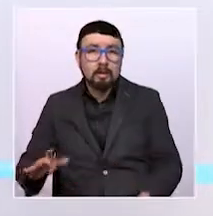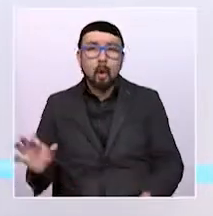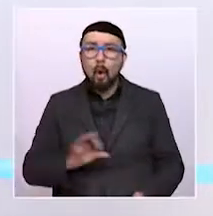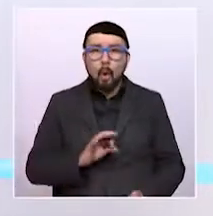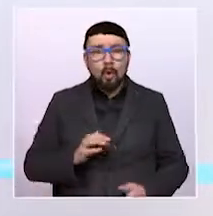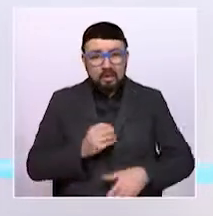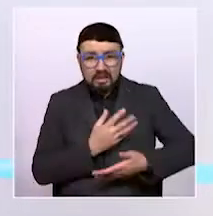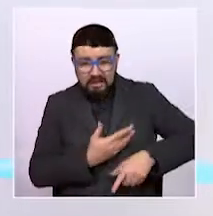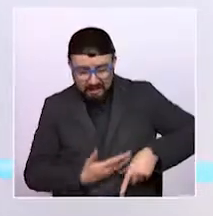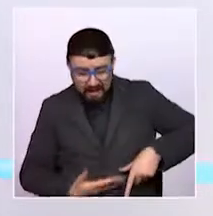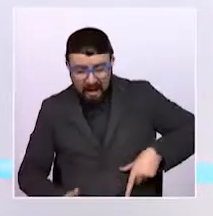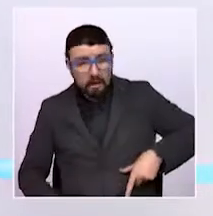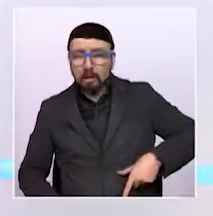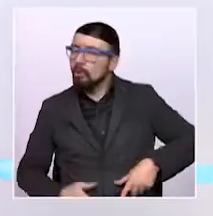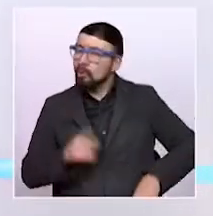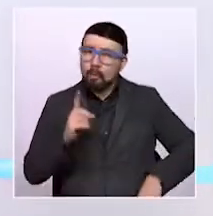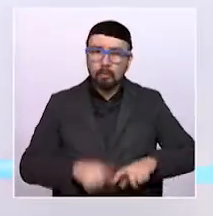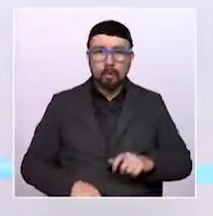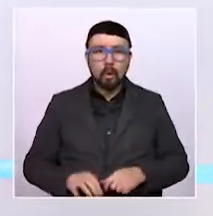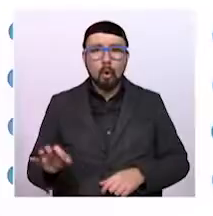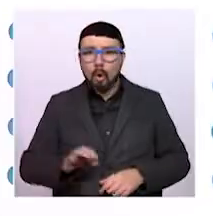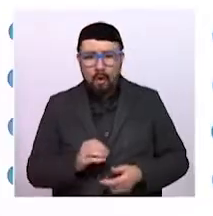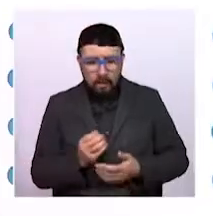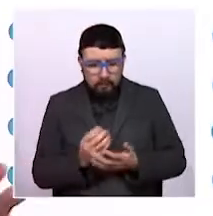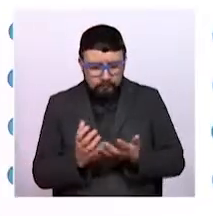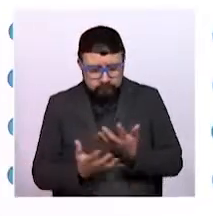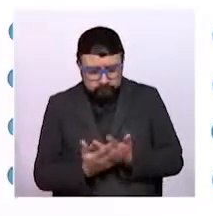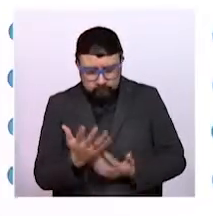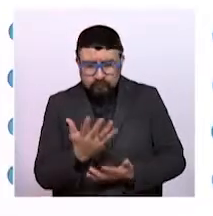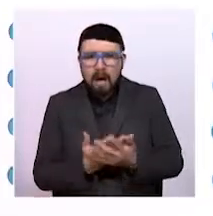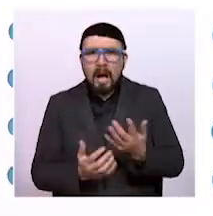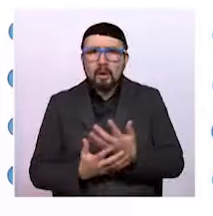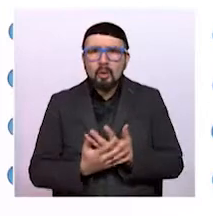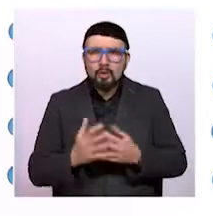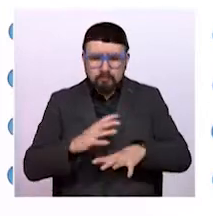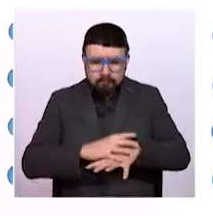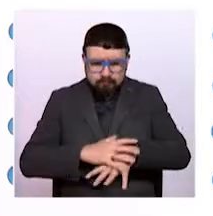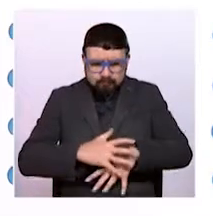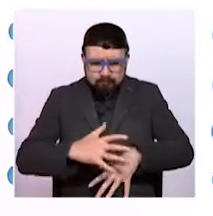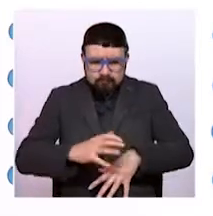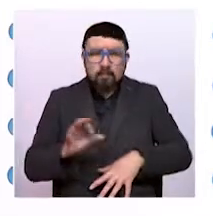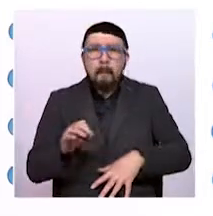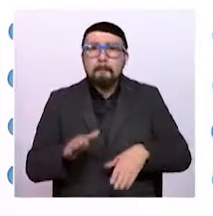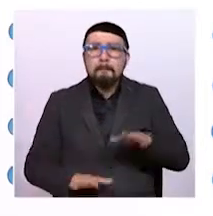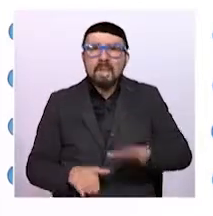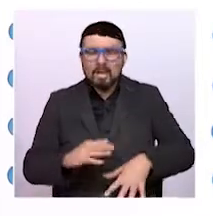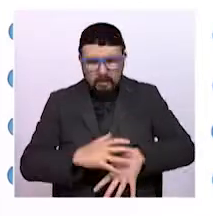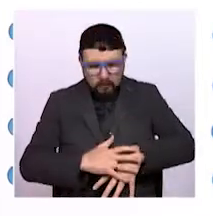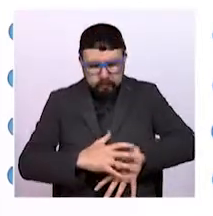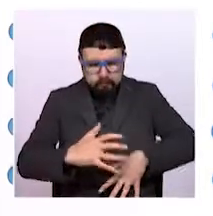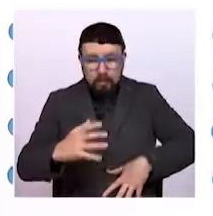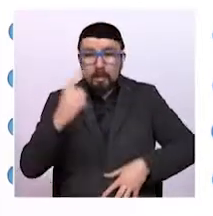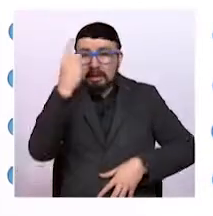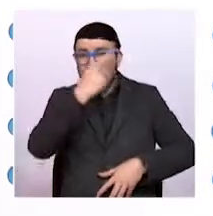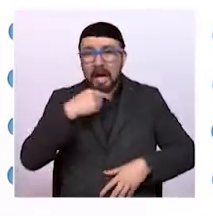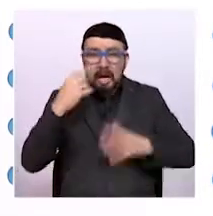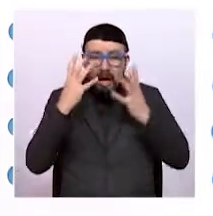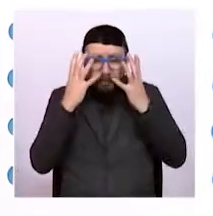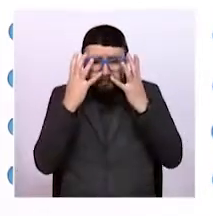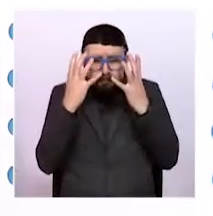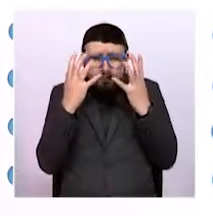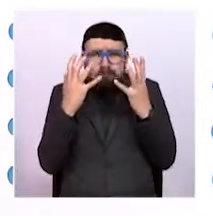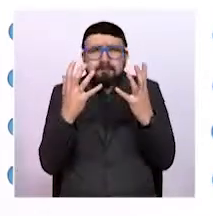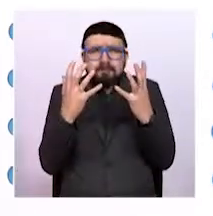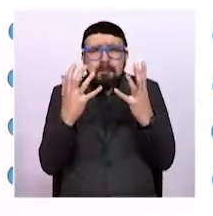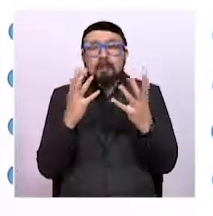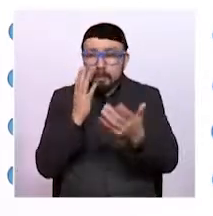manos en sus pies y en sus manos y en su cara perfecto ya sabemos que todos estos síntomas signos por